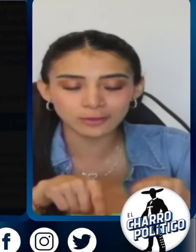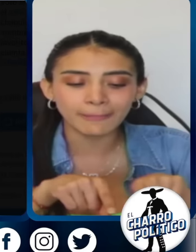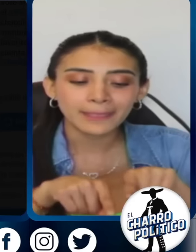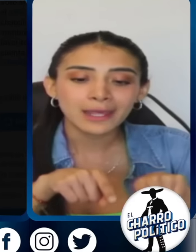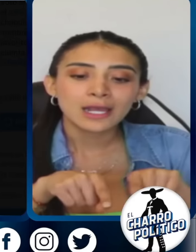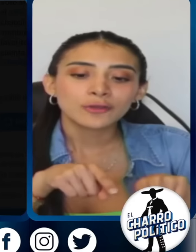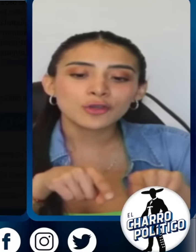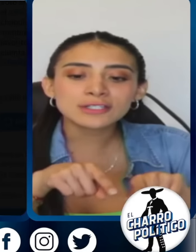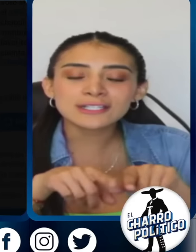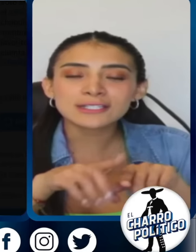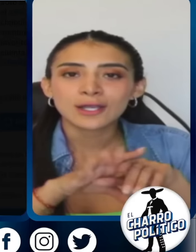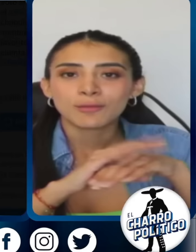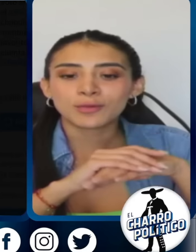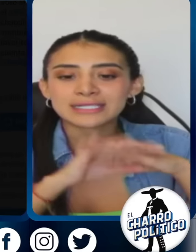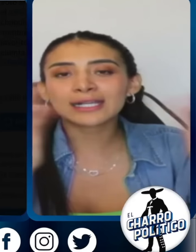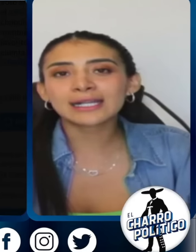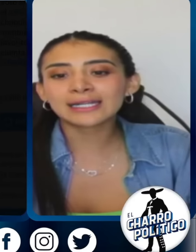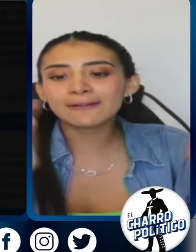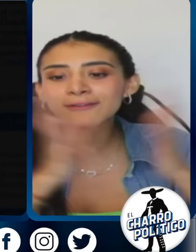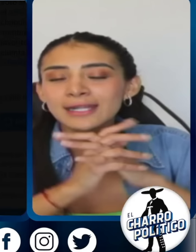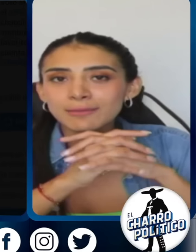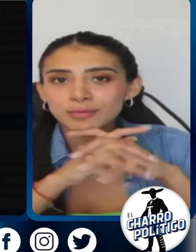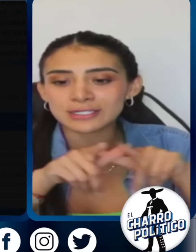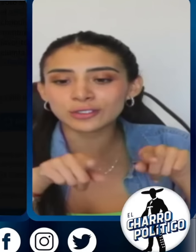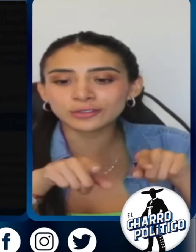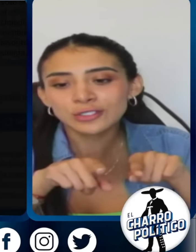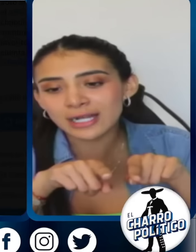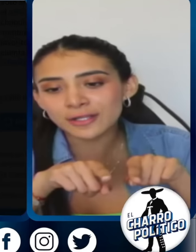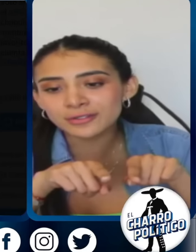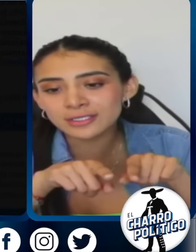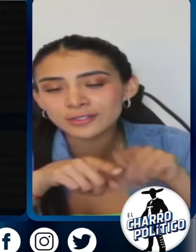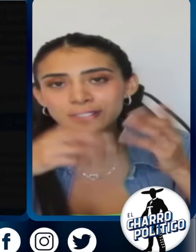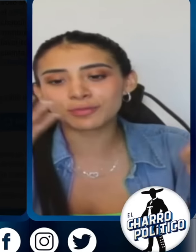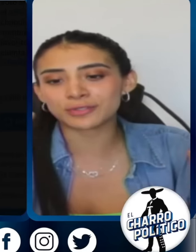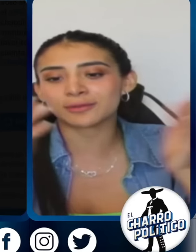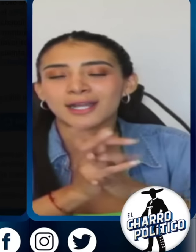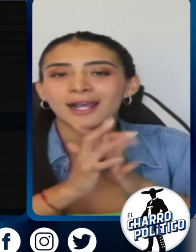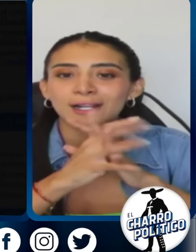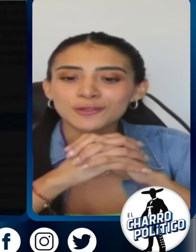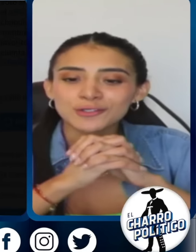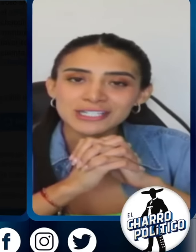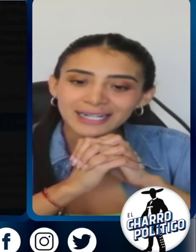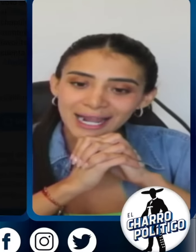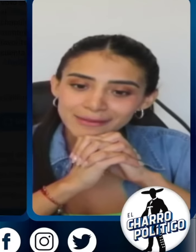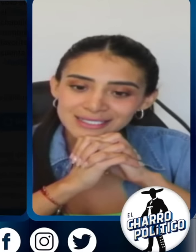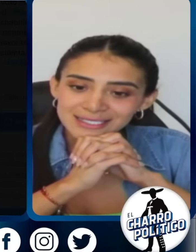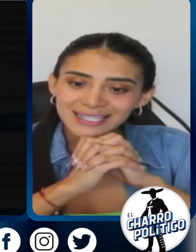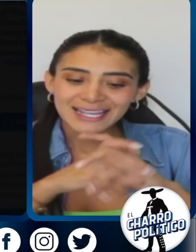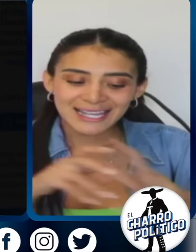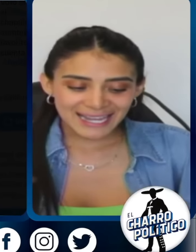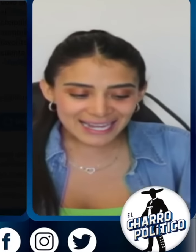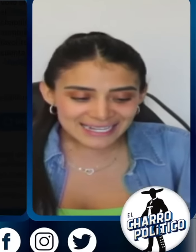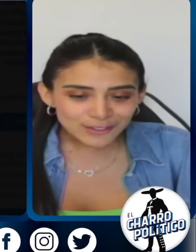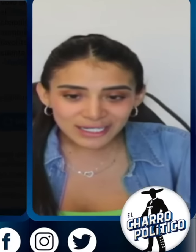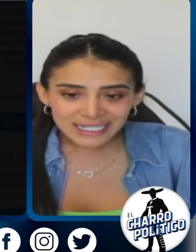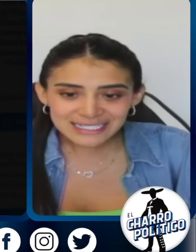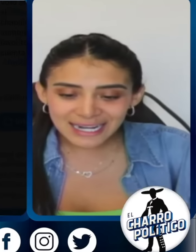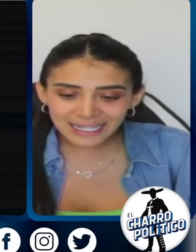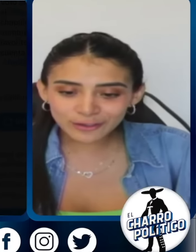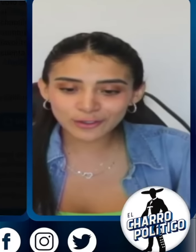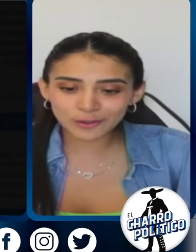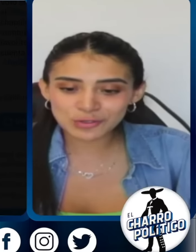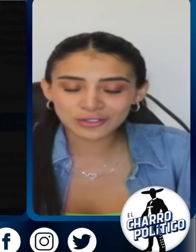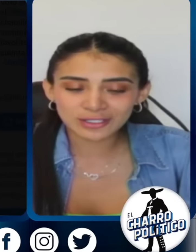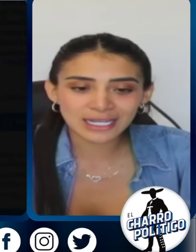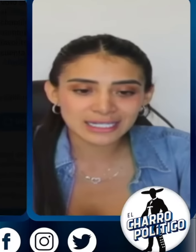suponiendo. Entonces, pues ¿quién gana al final? Pues si son dos y las dos son de Xochitl, pues termina ganando Xochitl Gálvez. Eso es el